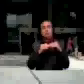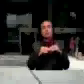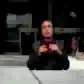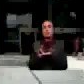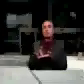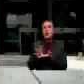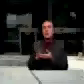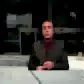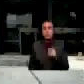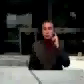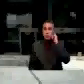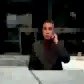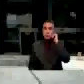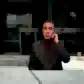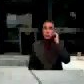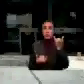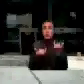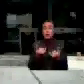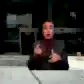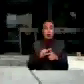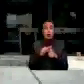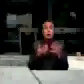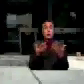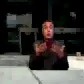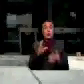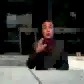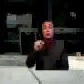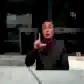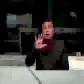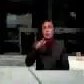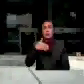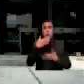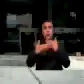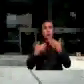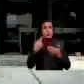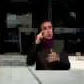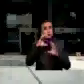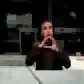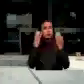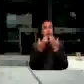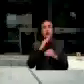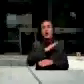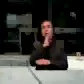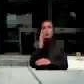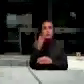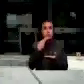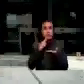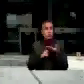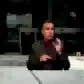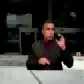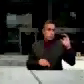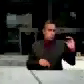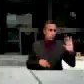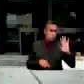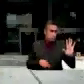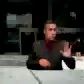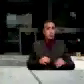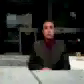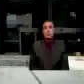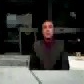institución por ahora entonces espera que del call se remita este proceso al comité de ética de la asamblea nacional